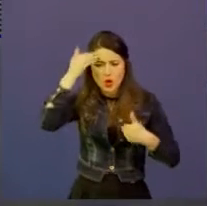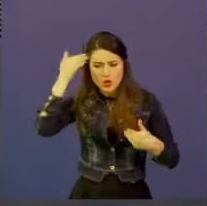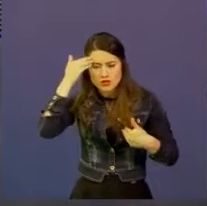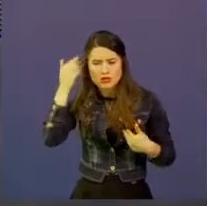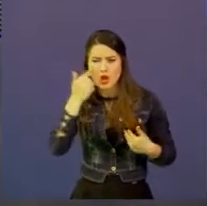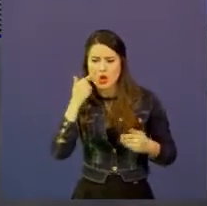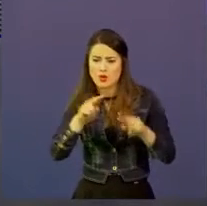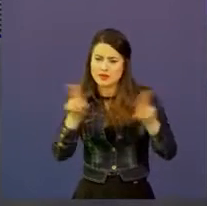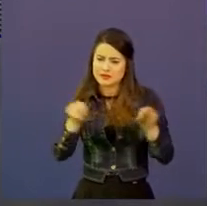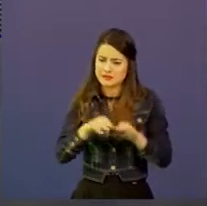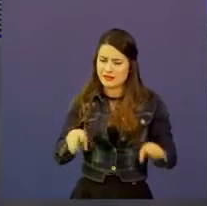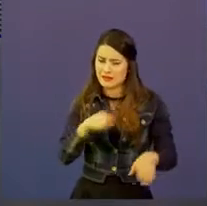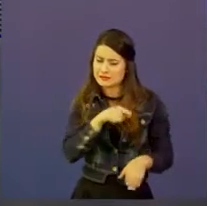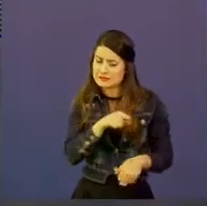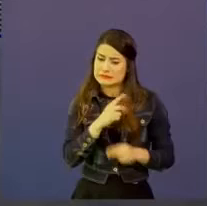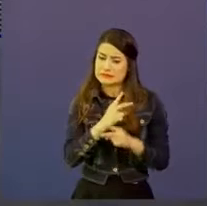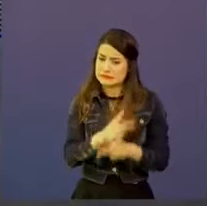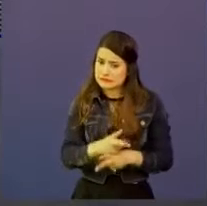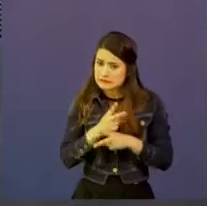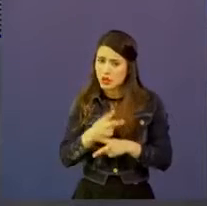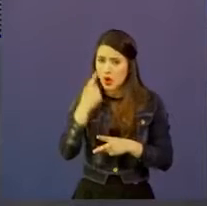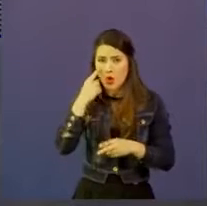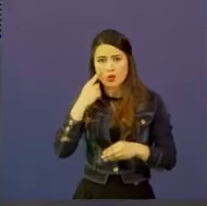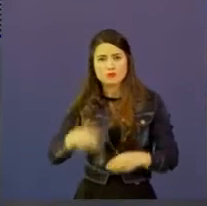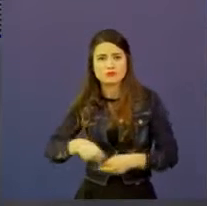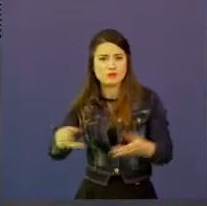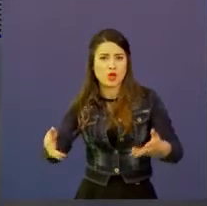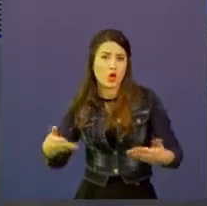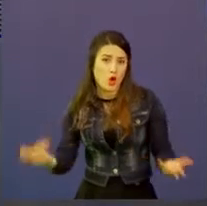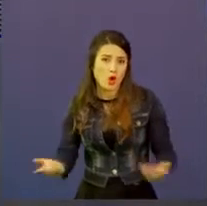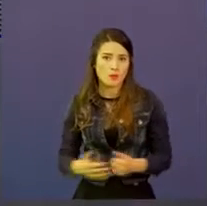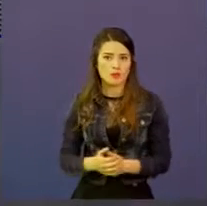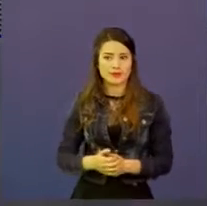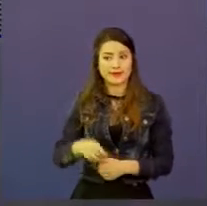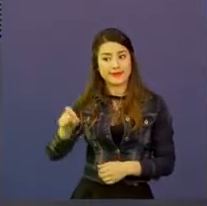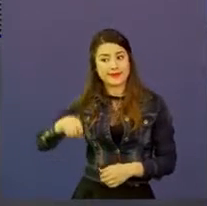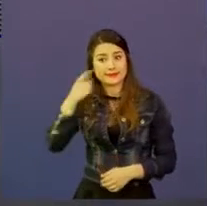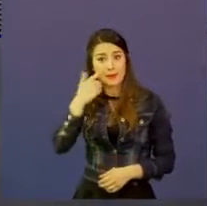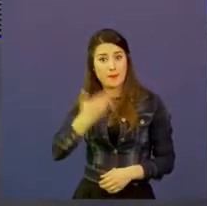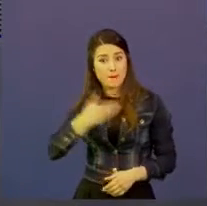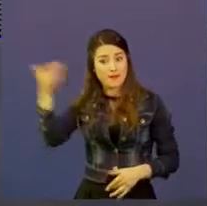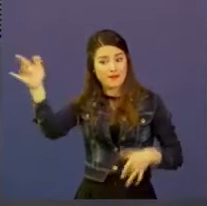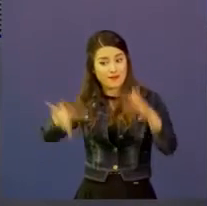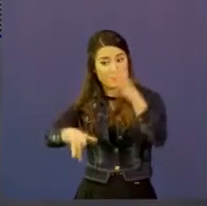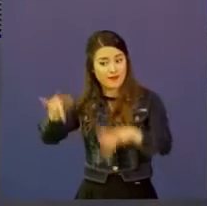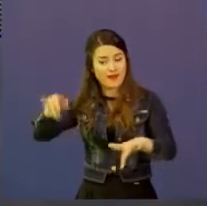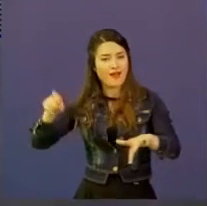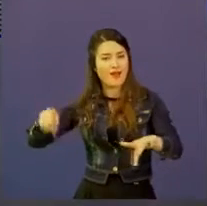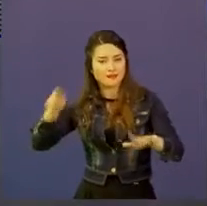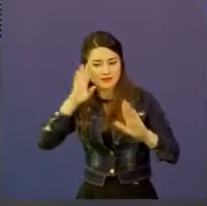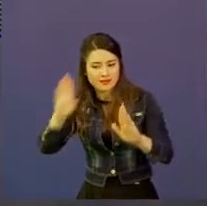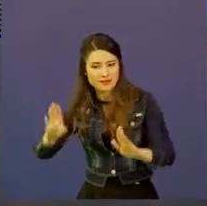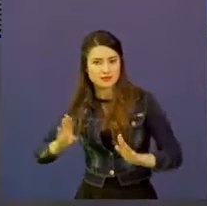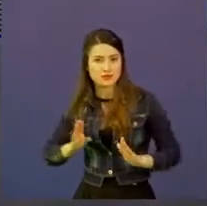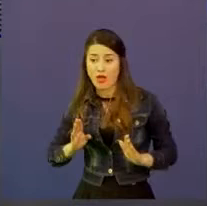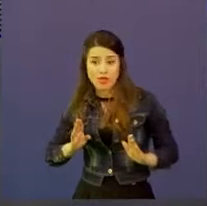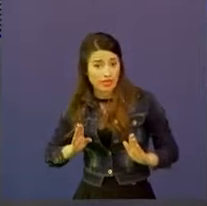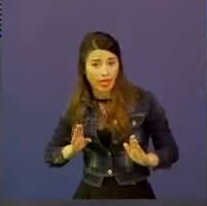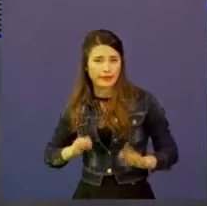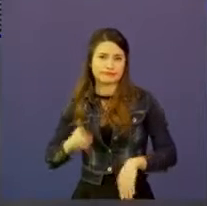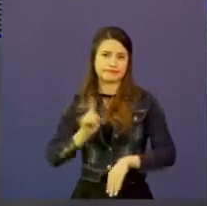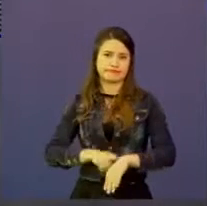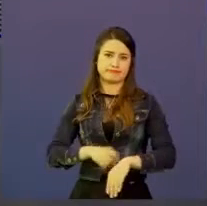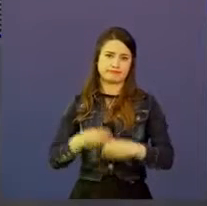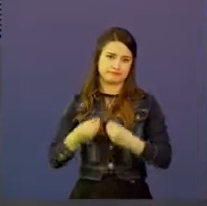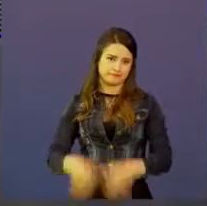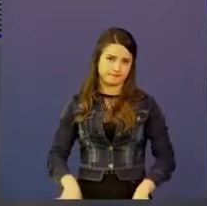segura y responsable en internet. Y por eso, si no contamos con los padres de familia, creo que estamos perdiendo un poco el tiempo. Y entonces ya sí